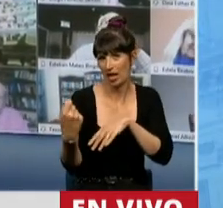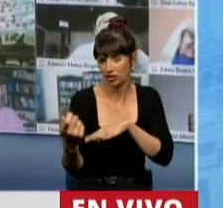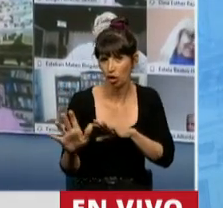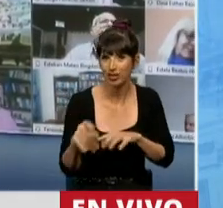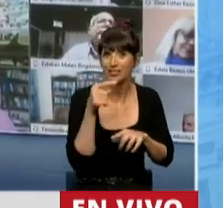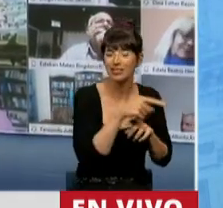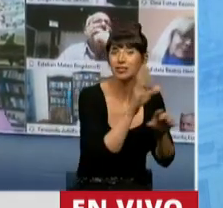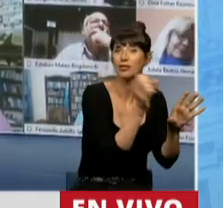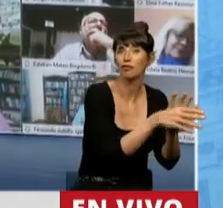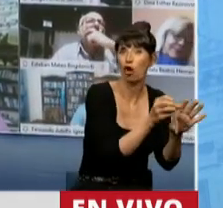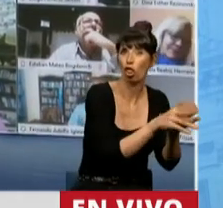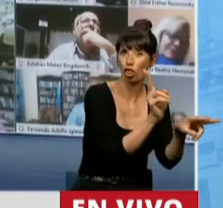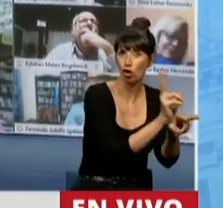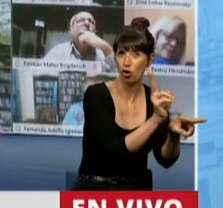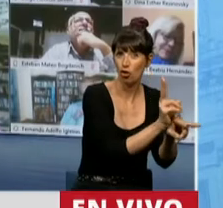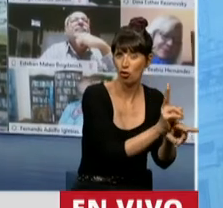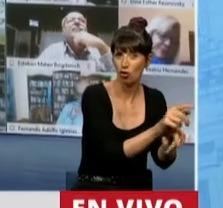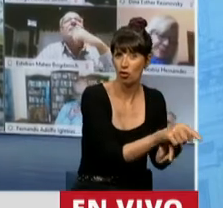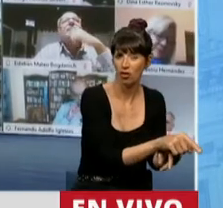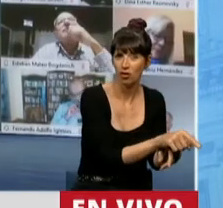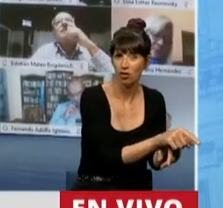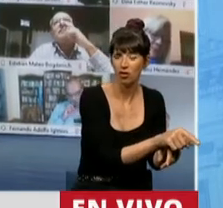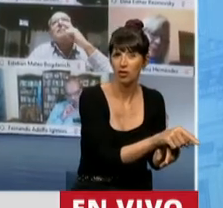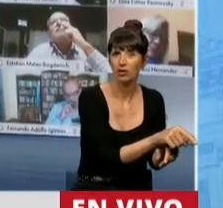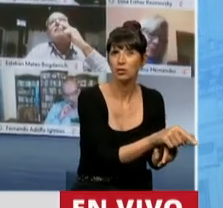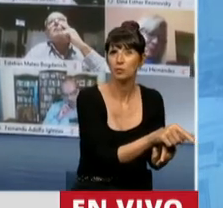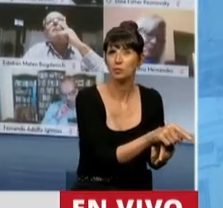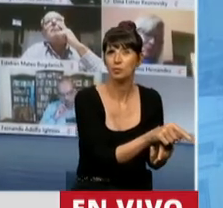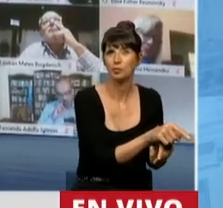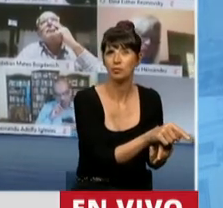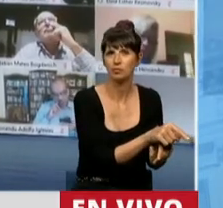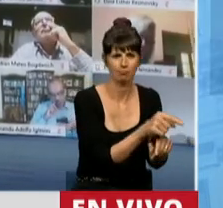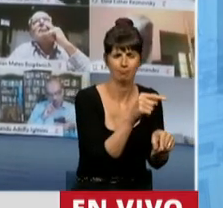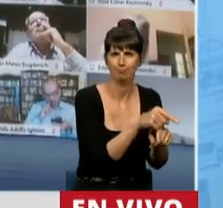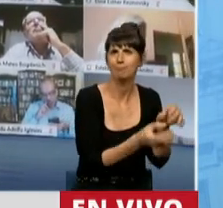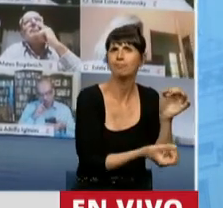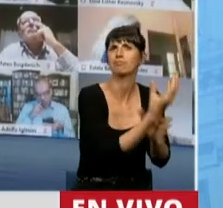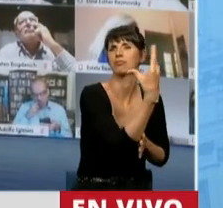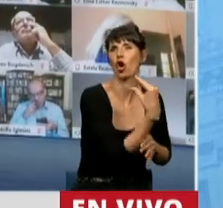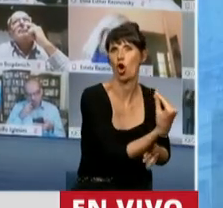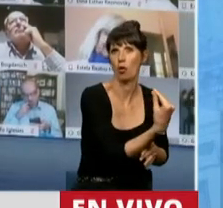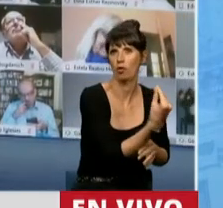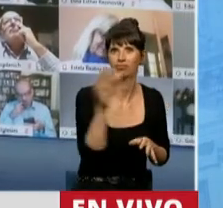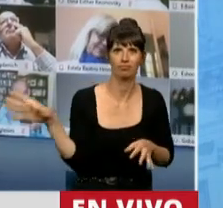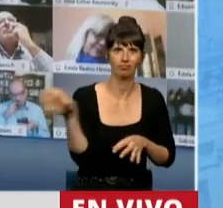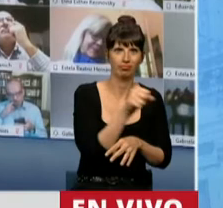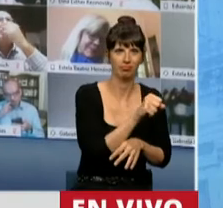fondo de garantía viene extraído de un sistema